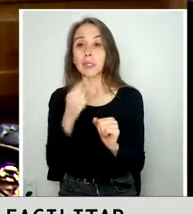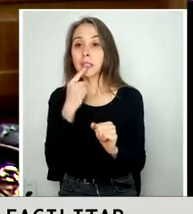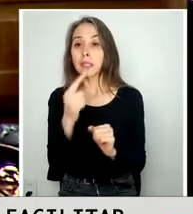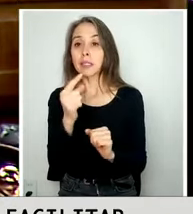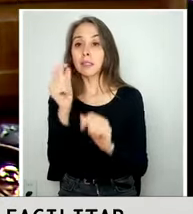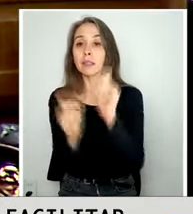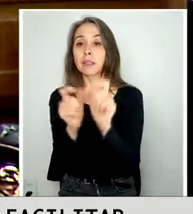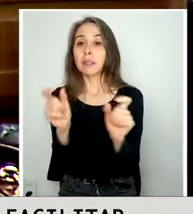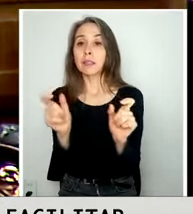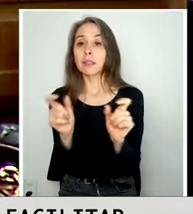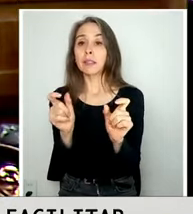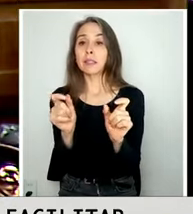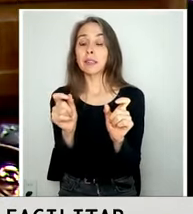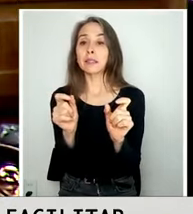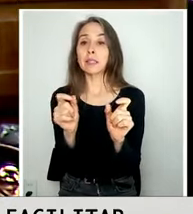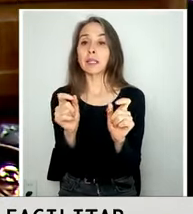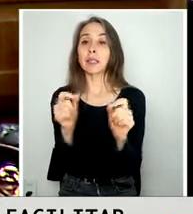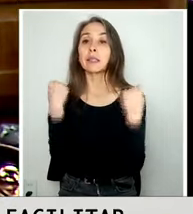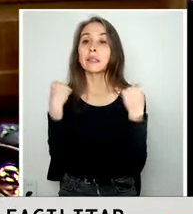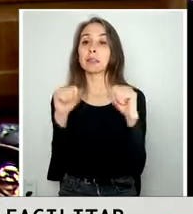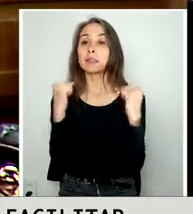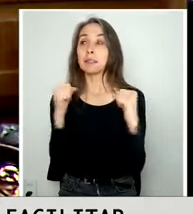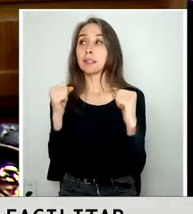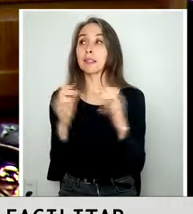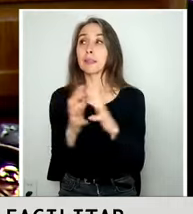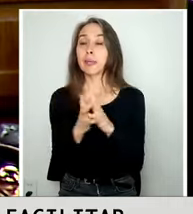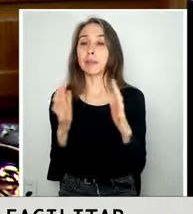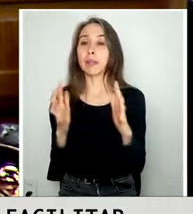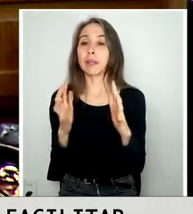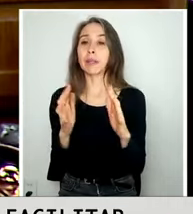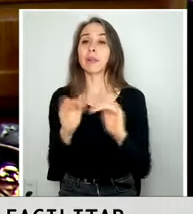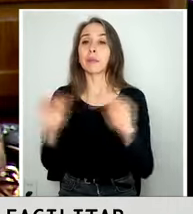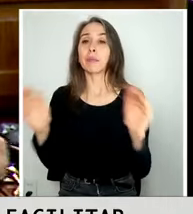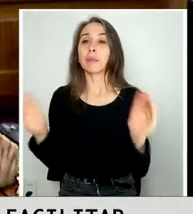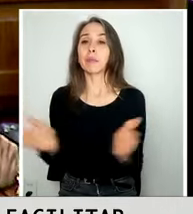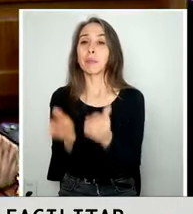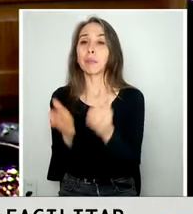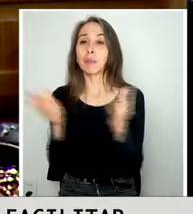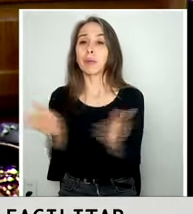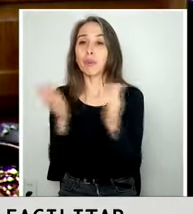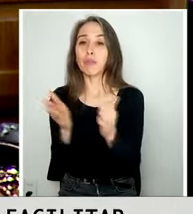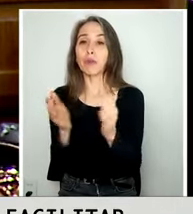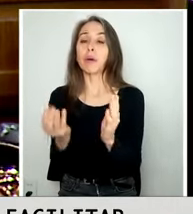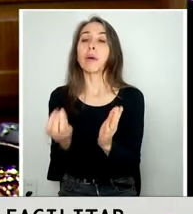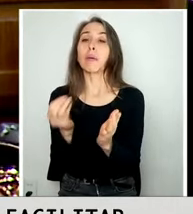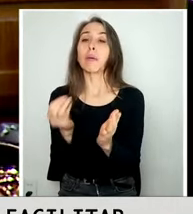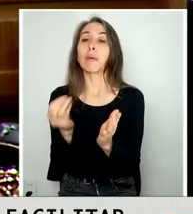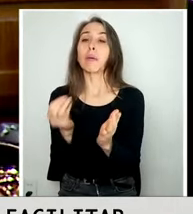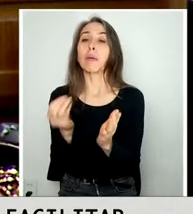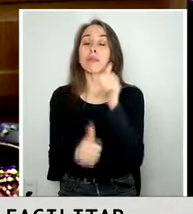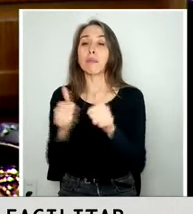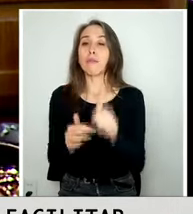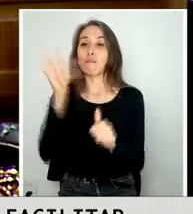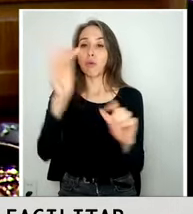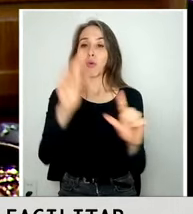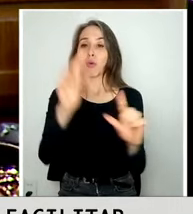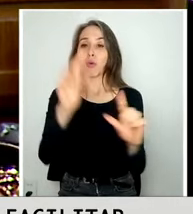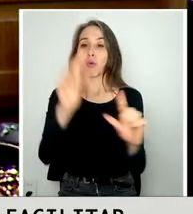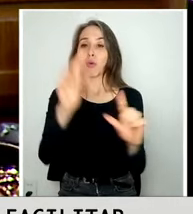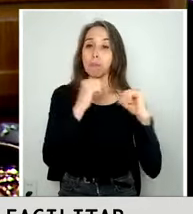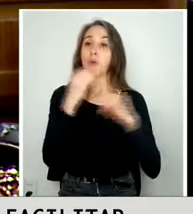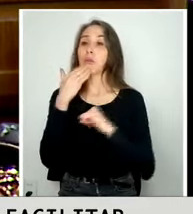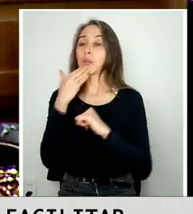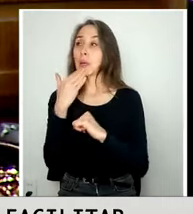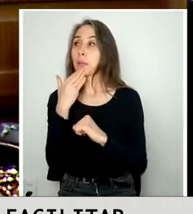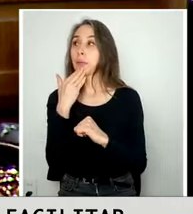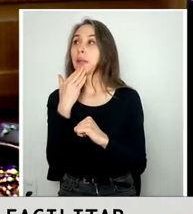deporte sea una gran una gran promoción para que tengamos además grandes profesionales no Solo lo deportivo sino también en lo